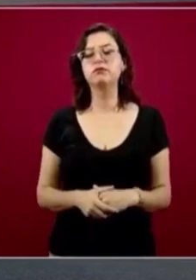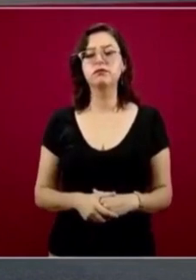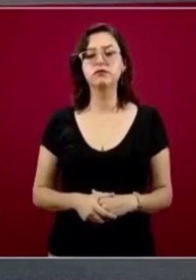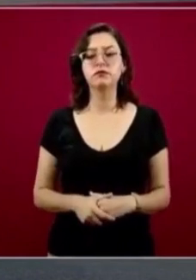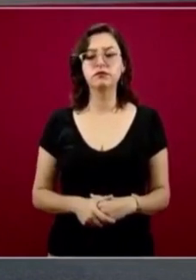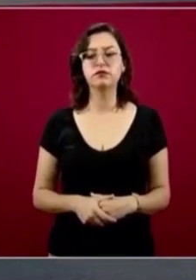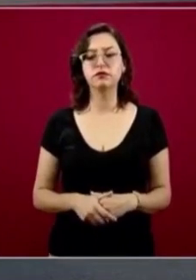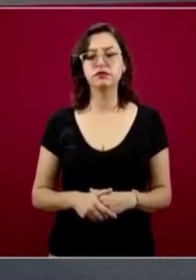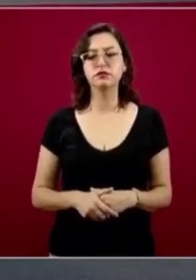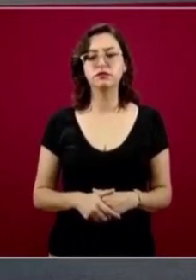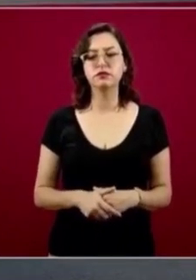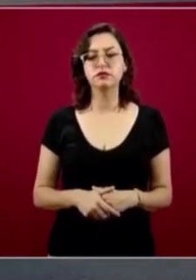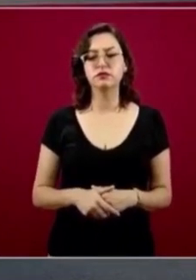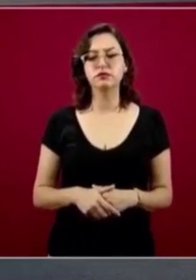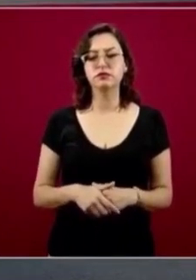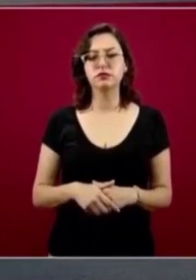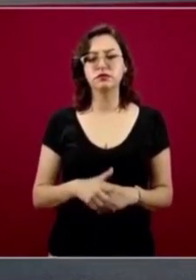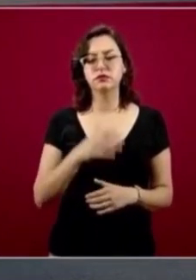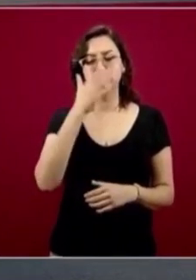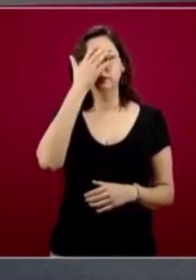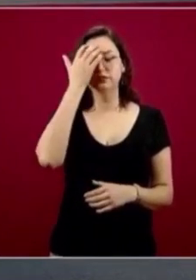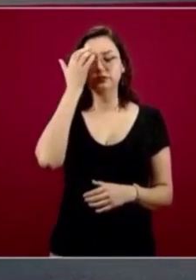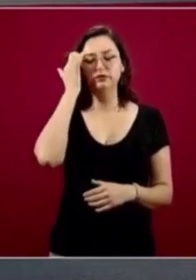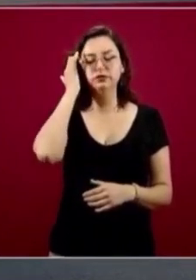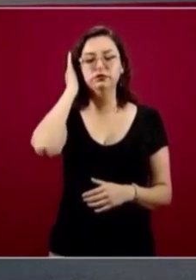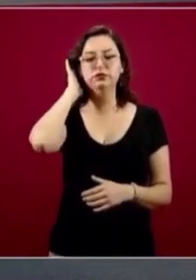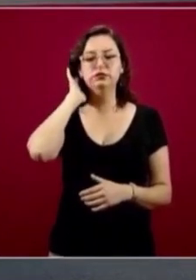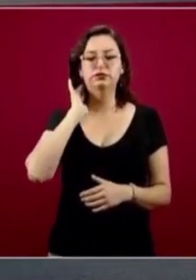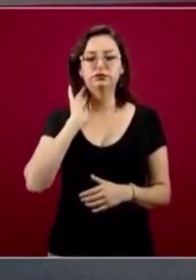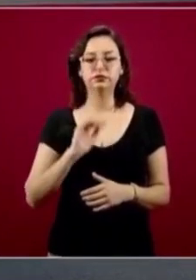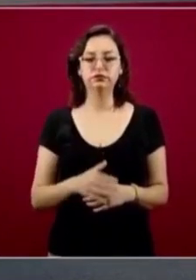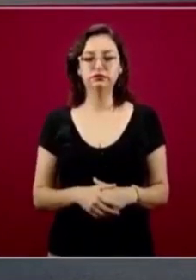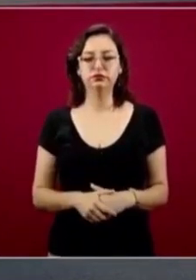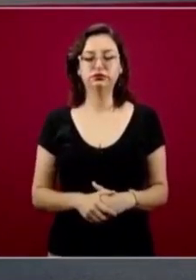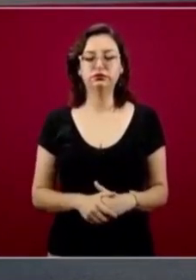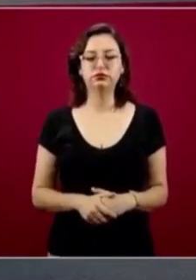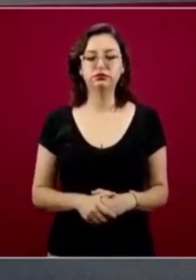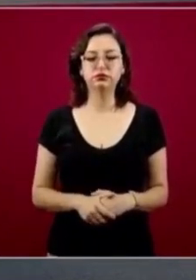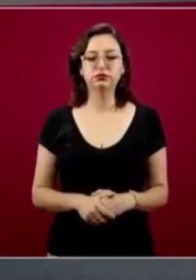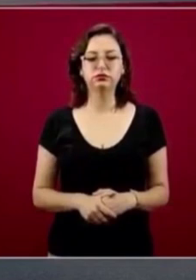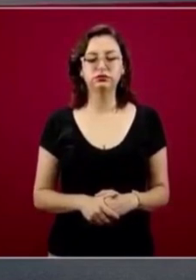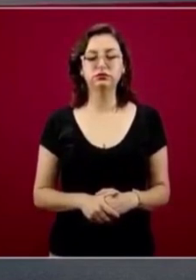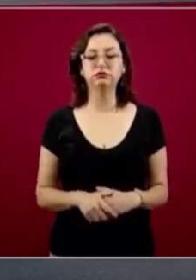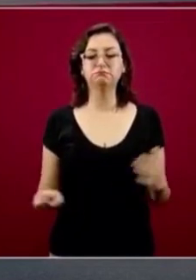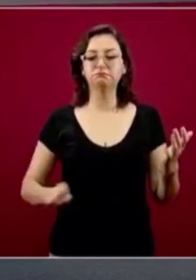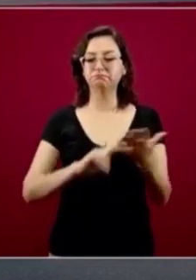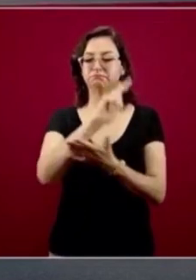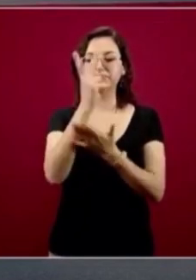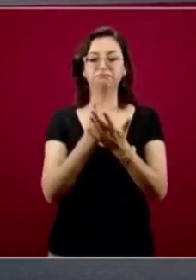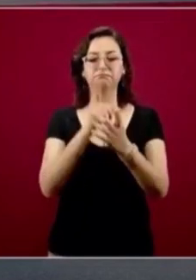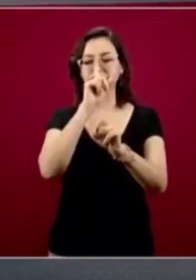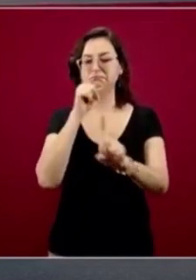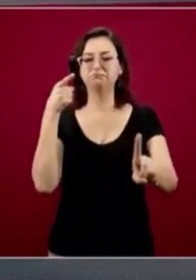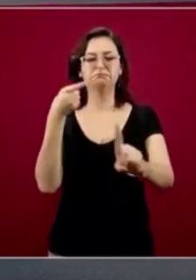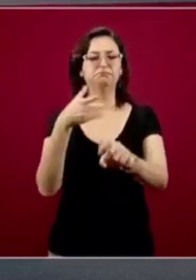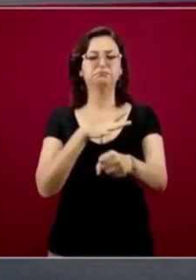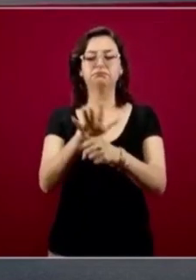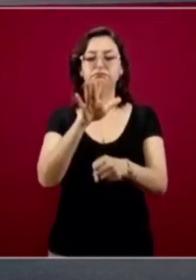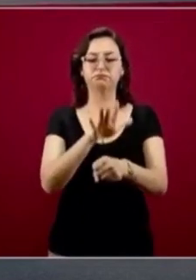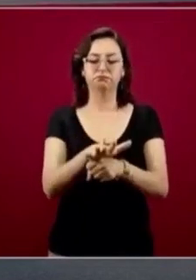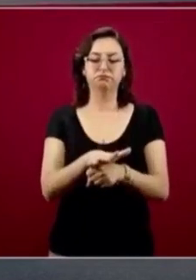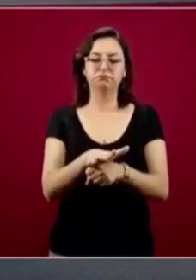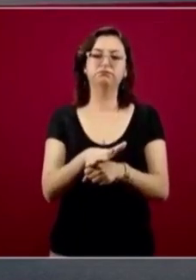Este es un programa cuyo propósito fundamental es dar oportunidades, posibilidades de